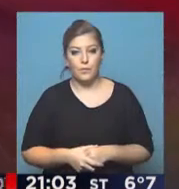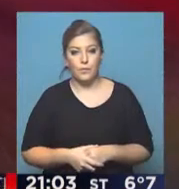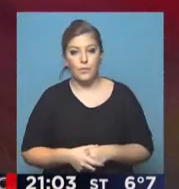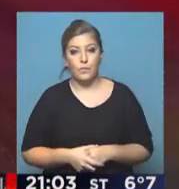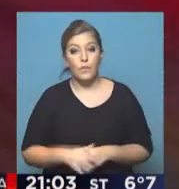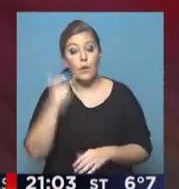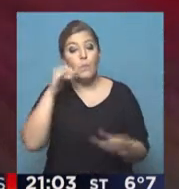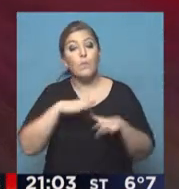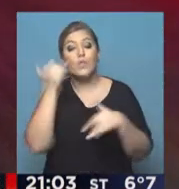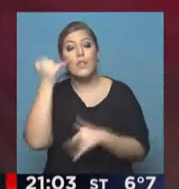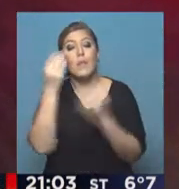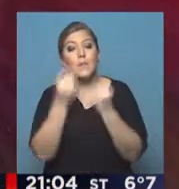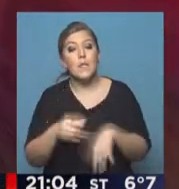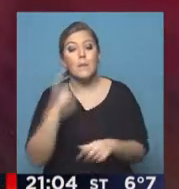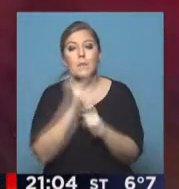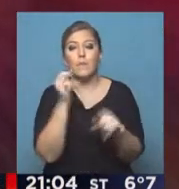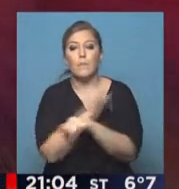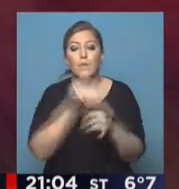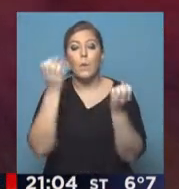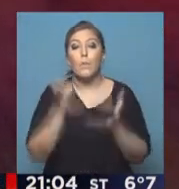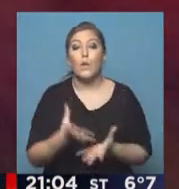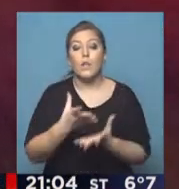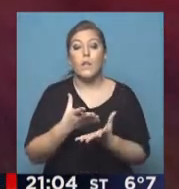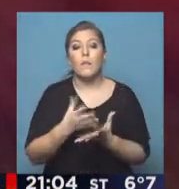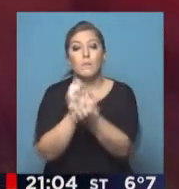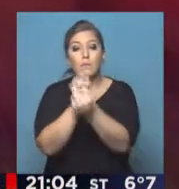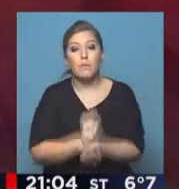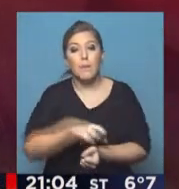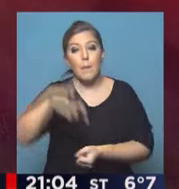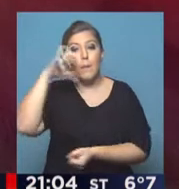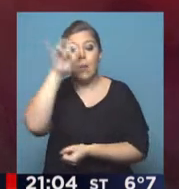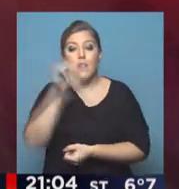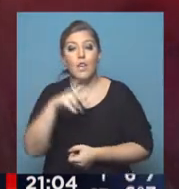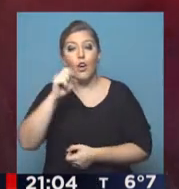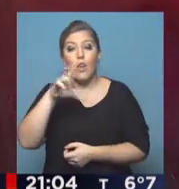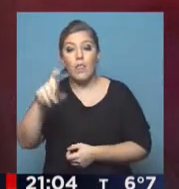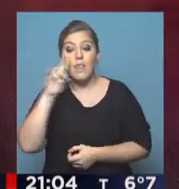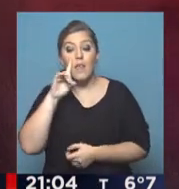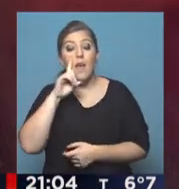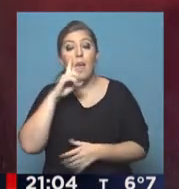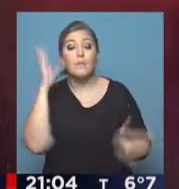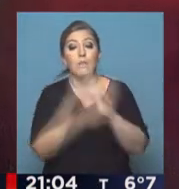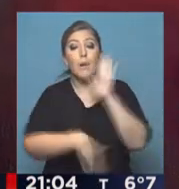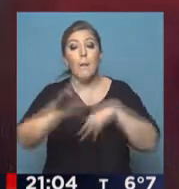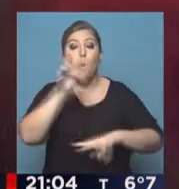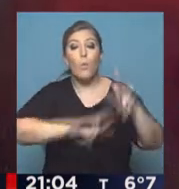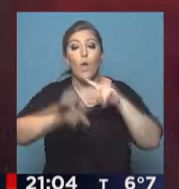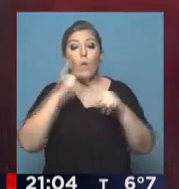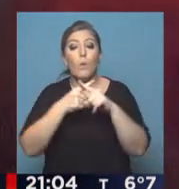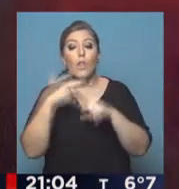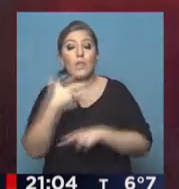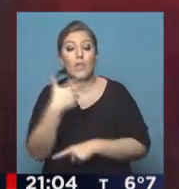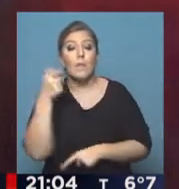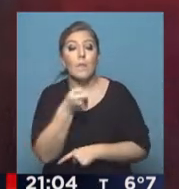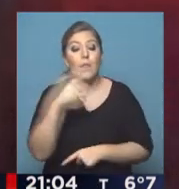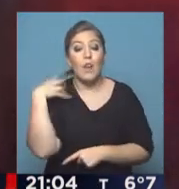momento de comenzar con la primera información porque cayó pérez corradi en paraguay el prófugo más buscado por el triple crimen de general